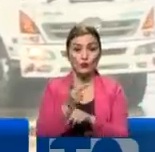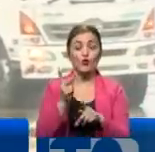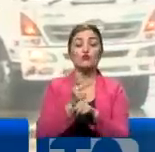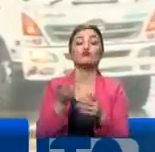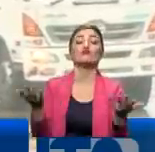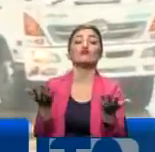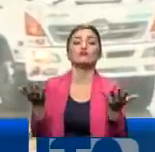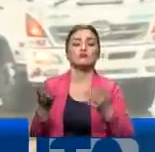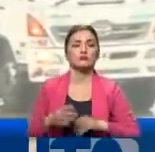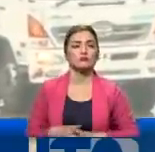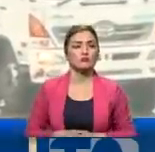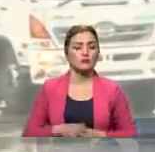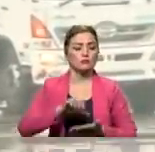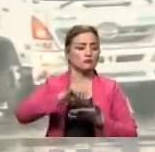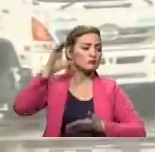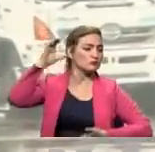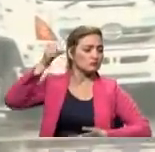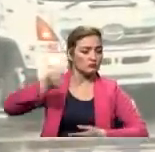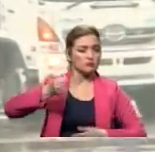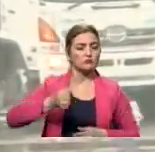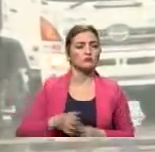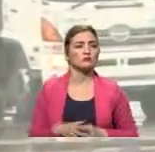acá en la ciudad de Cuenca